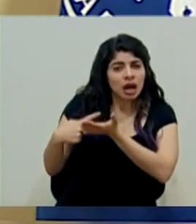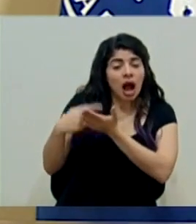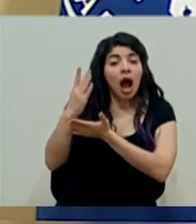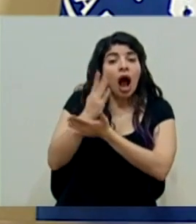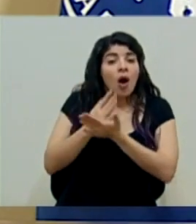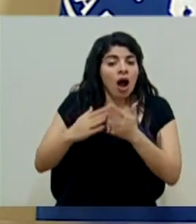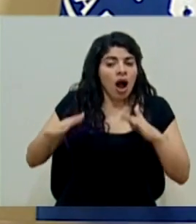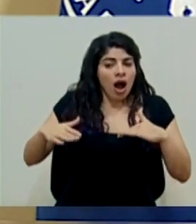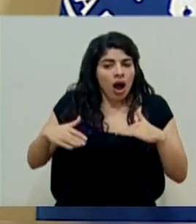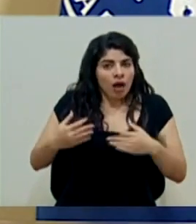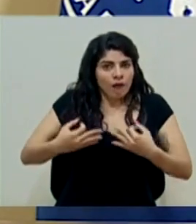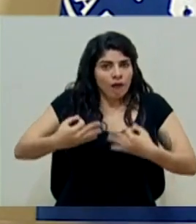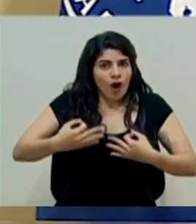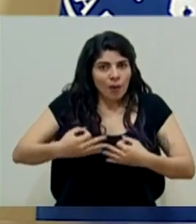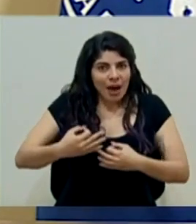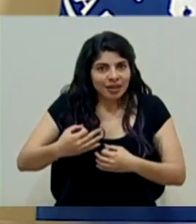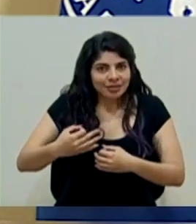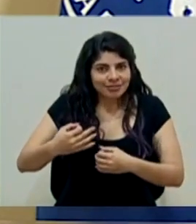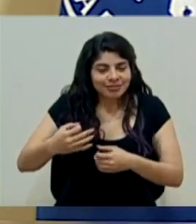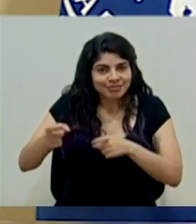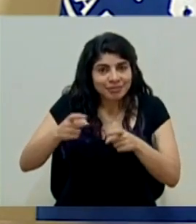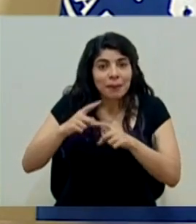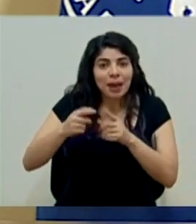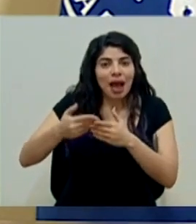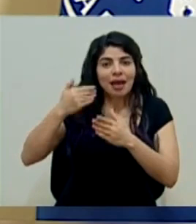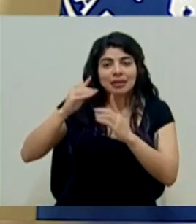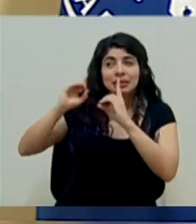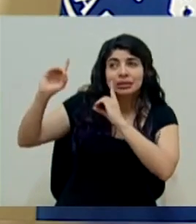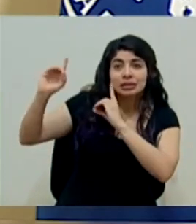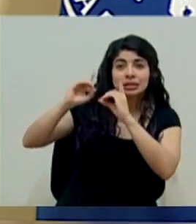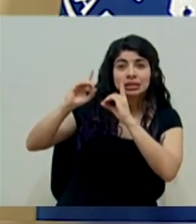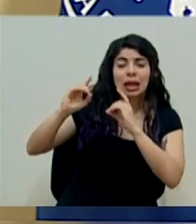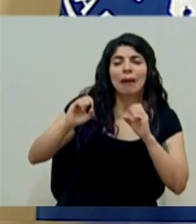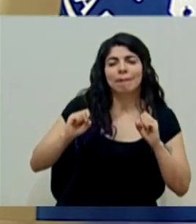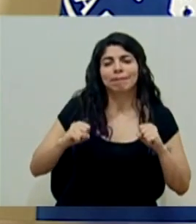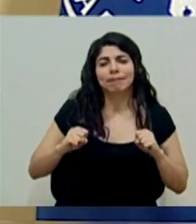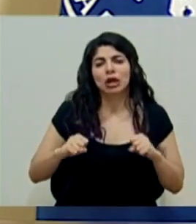sin iniciar la negociación formal, pero en el diálogo previo, de que es